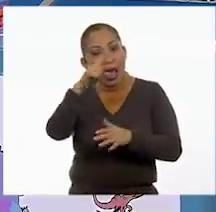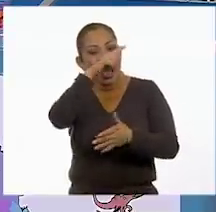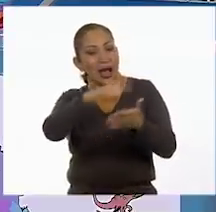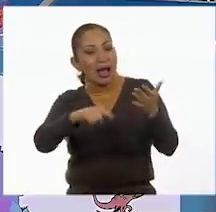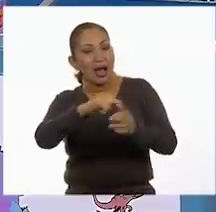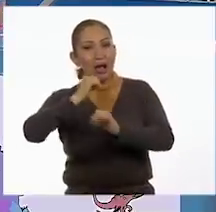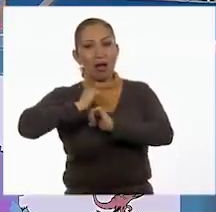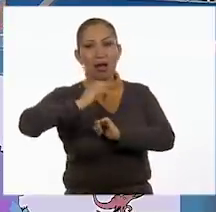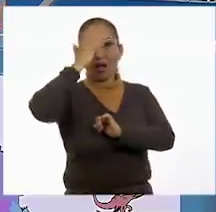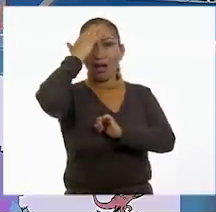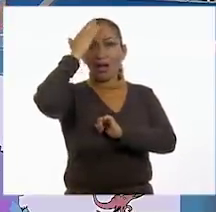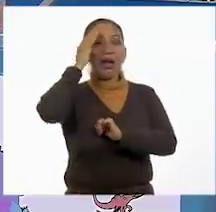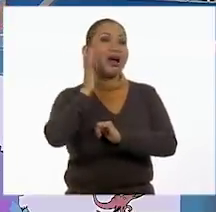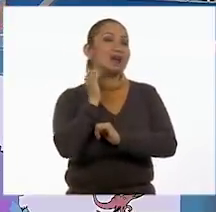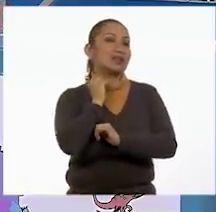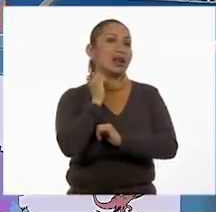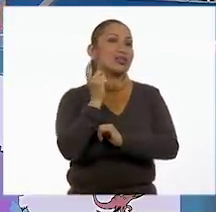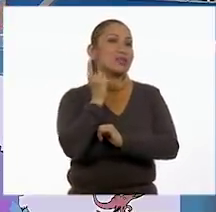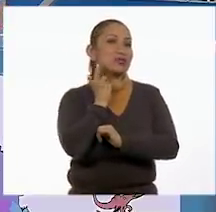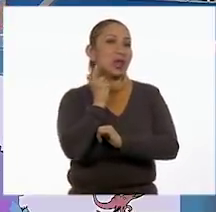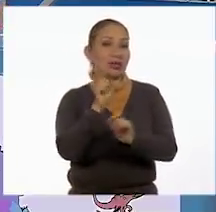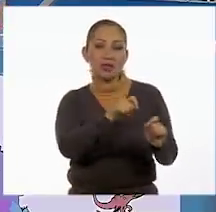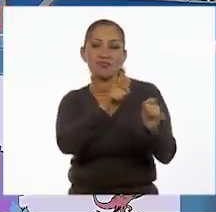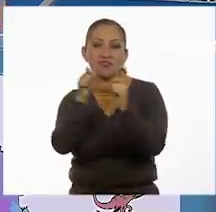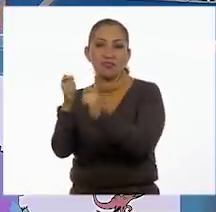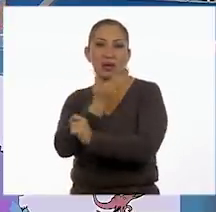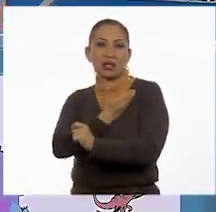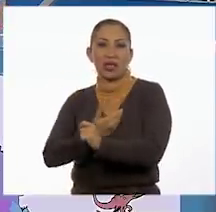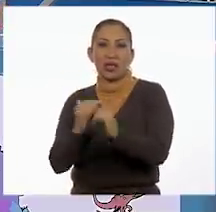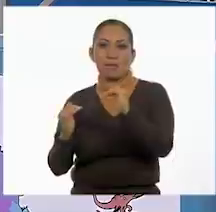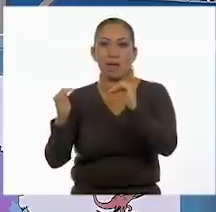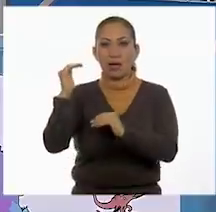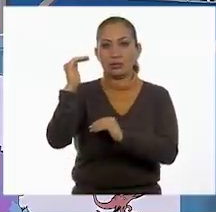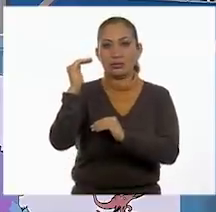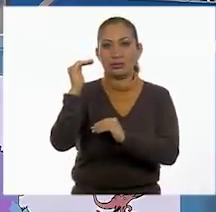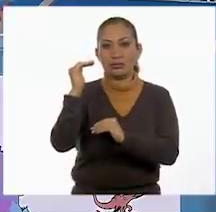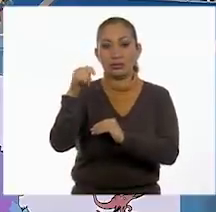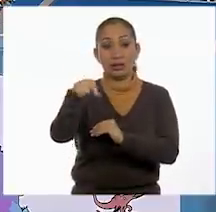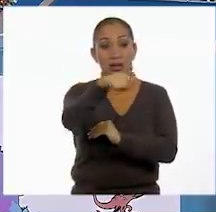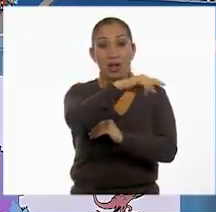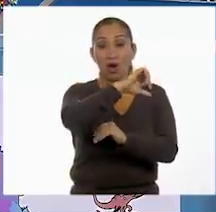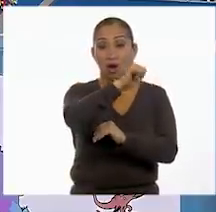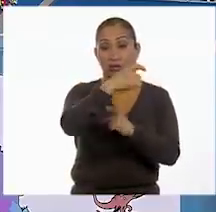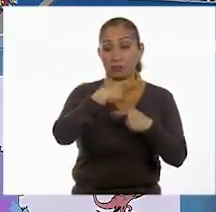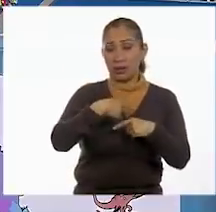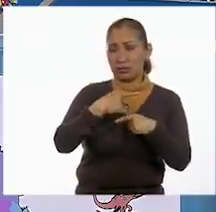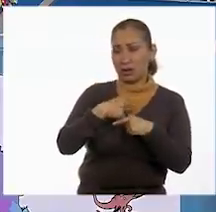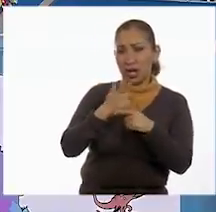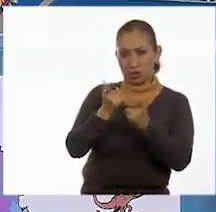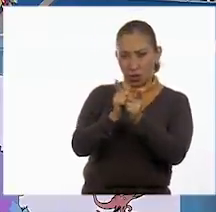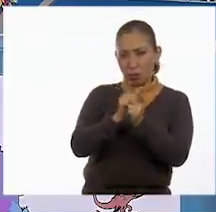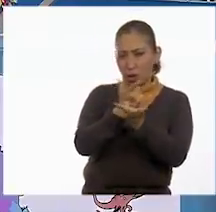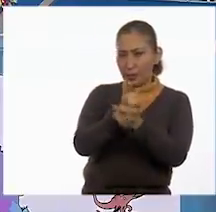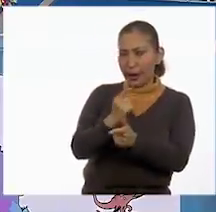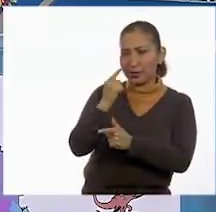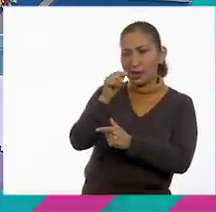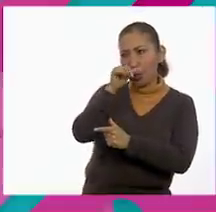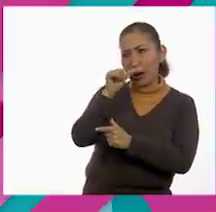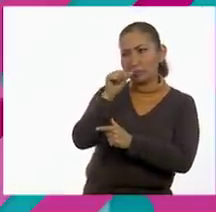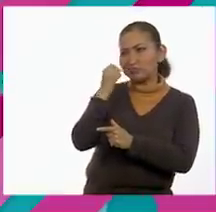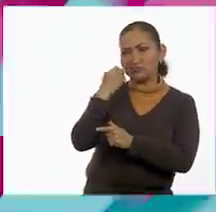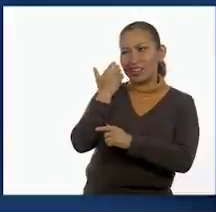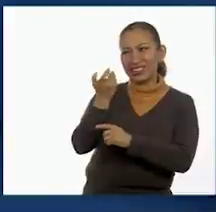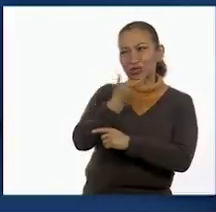quitarle autoridad al Poder Legislativo y dársela al Poder Ejecutivo. Muchos adversarios liberales de Benito Juárez intentaron